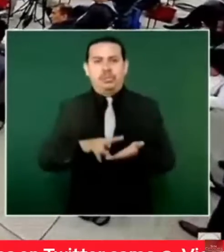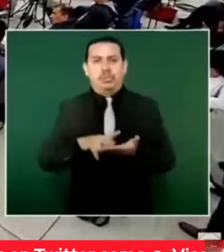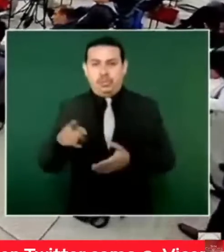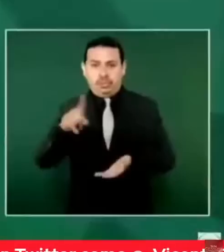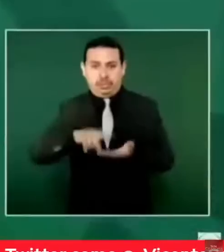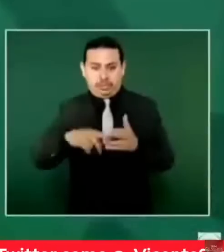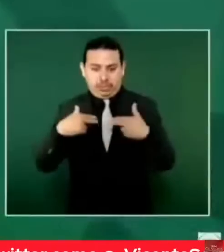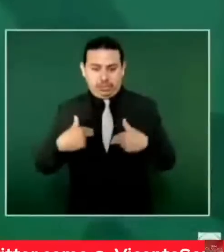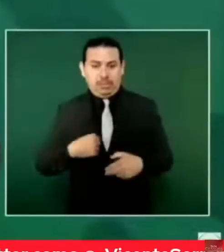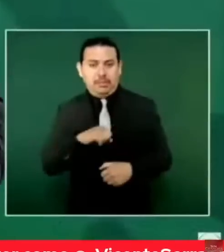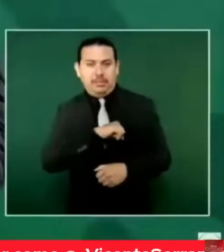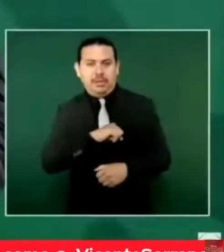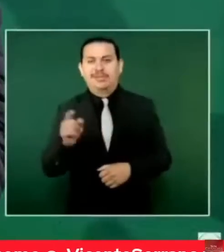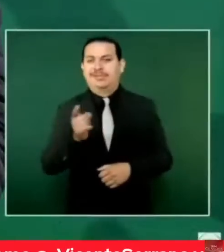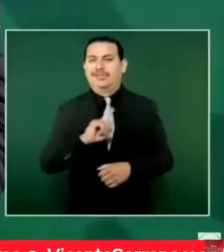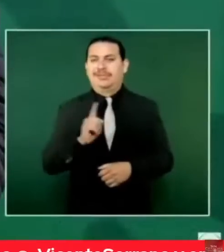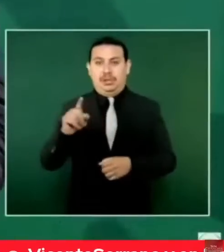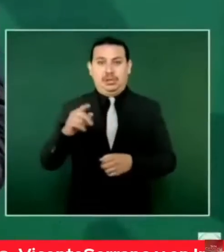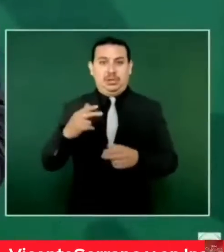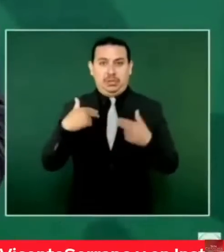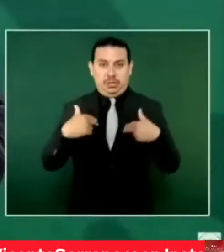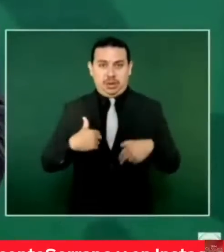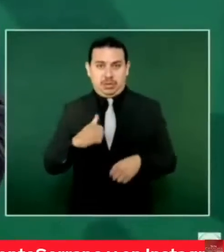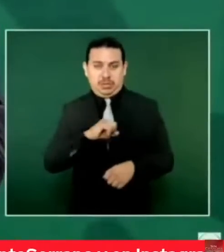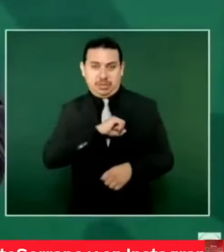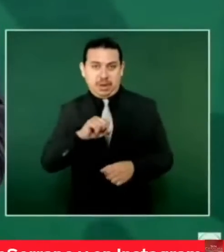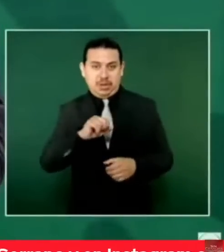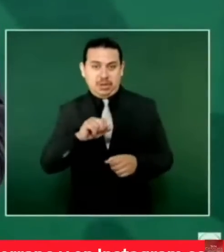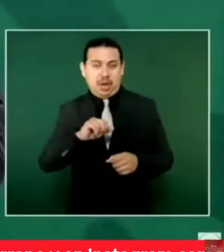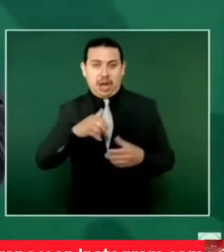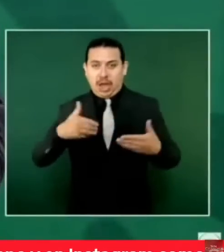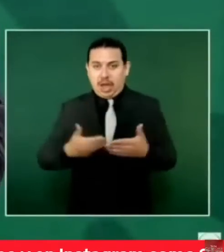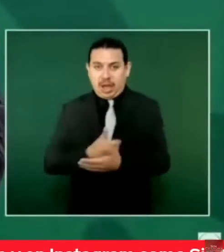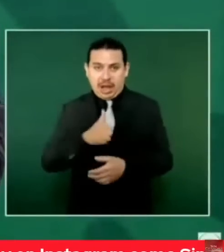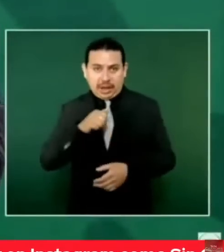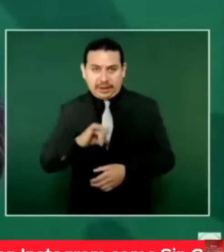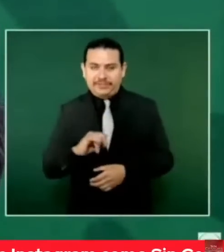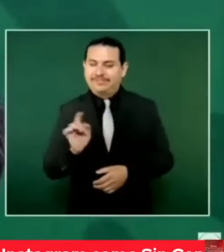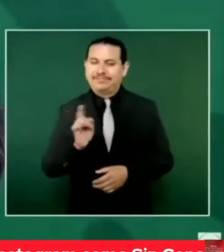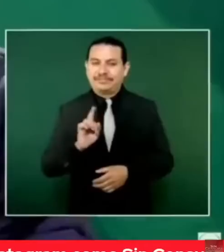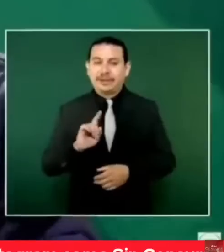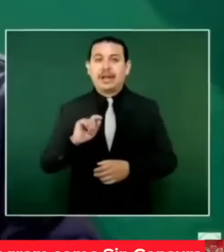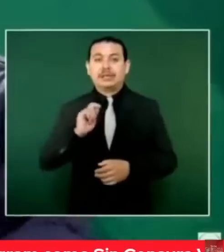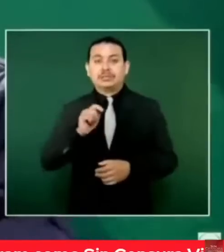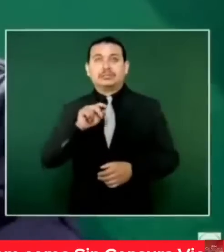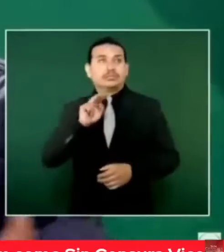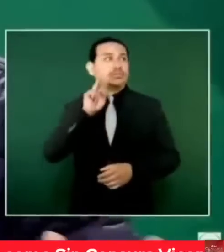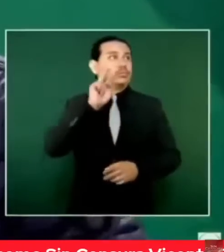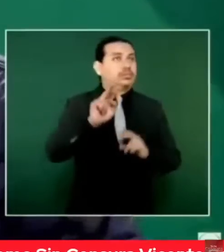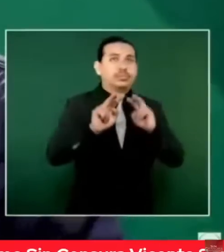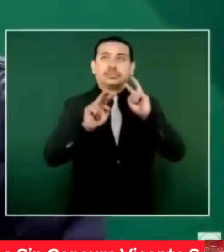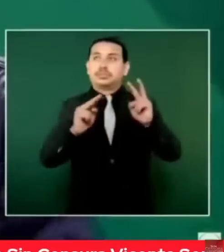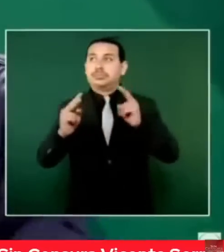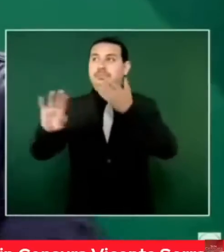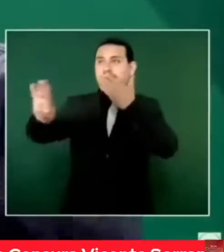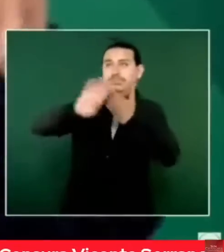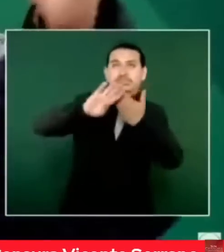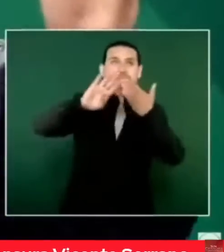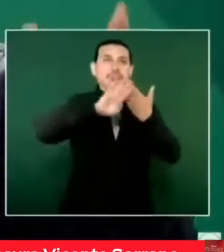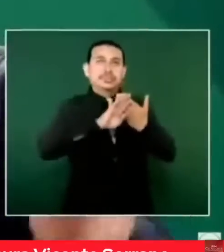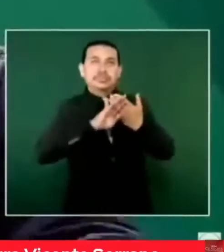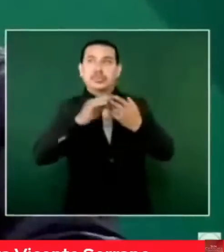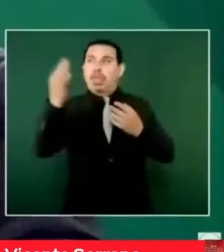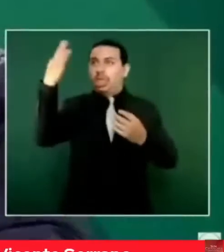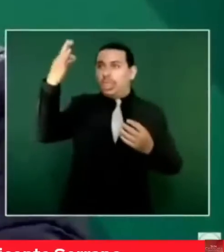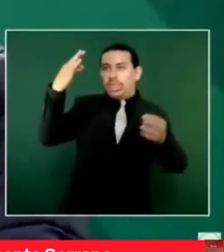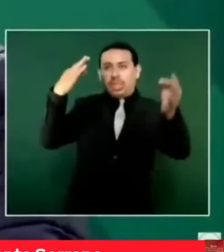malo por naturaleza, que son las circunstancias las que llevan a algunos a tomar el